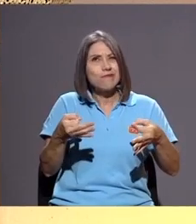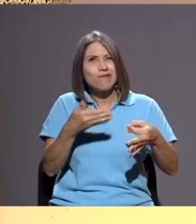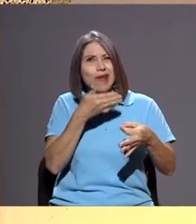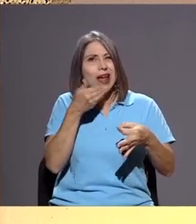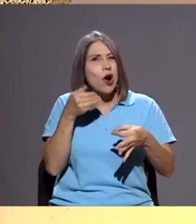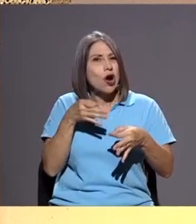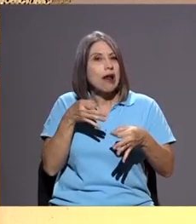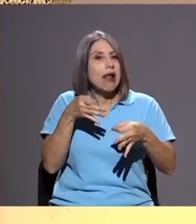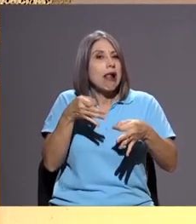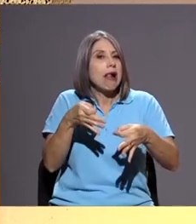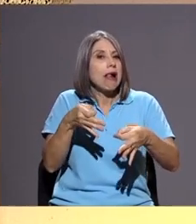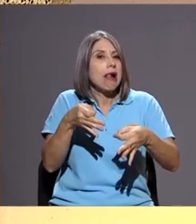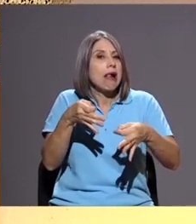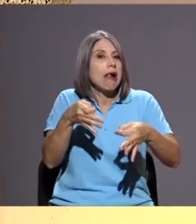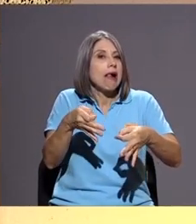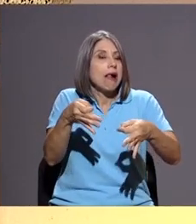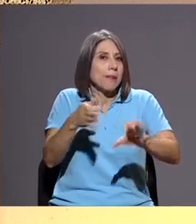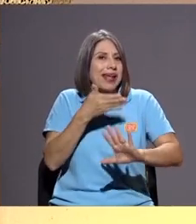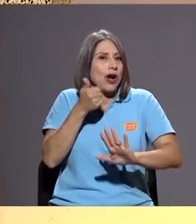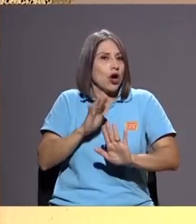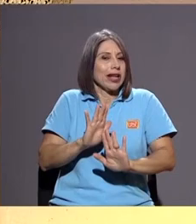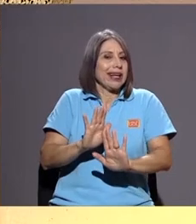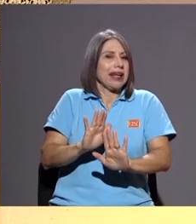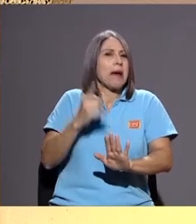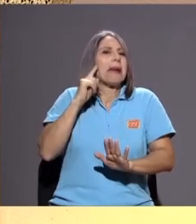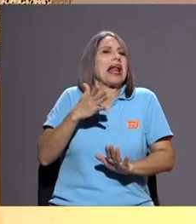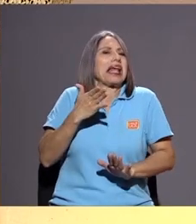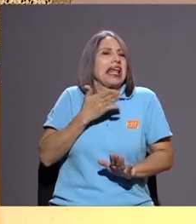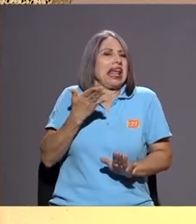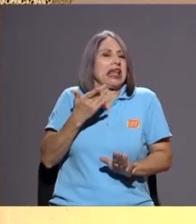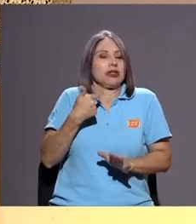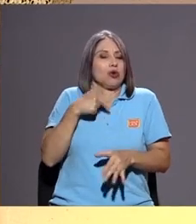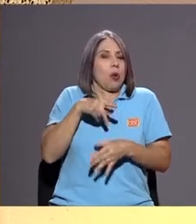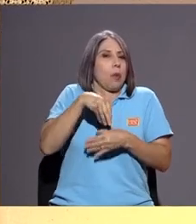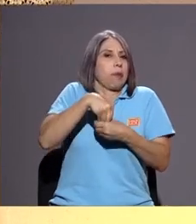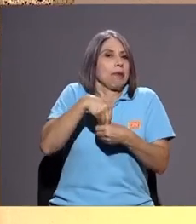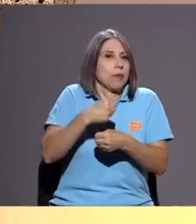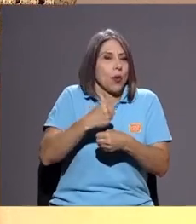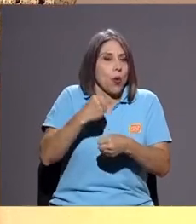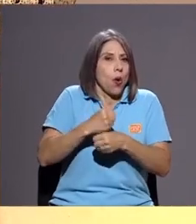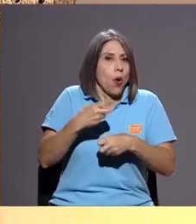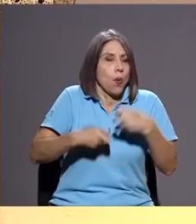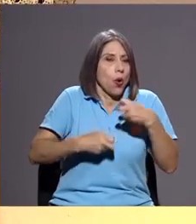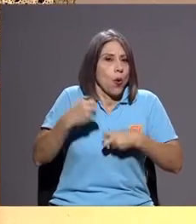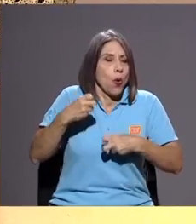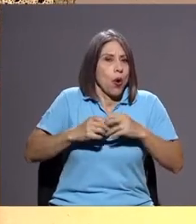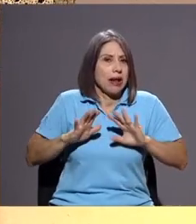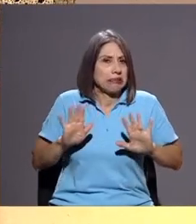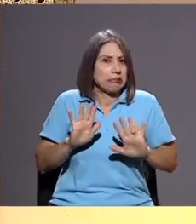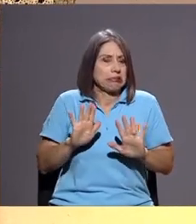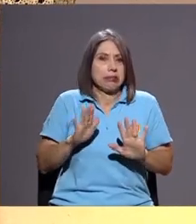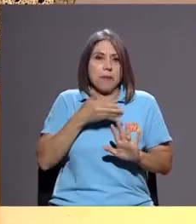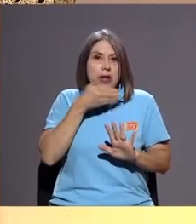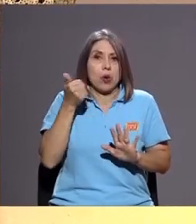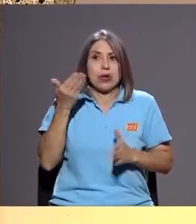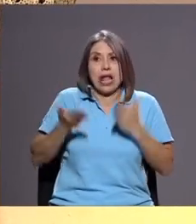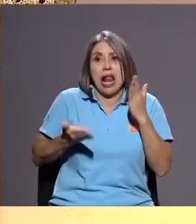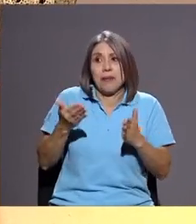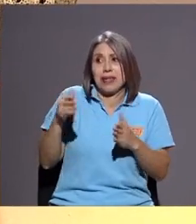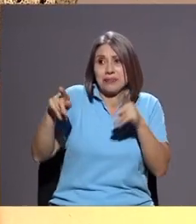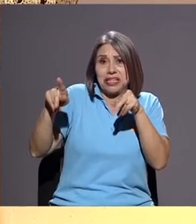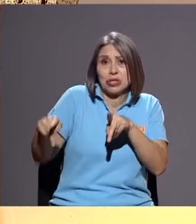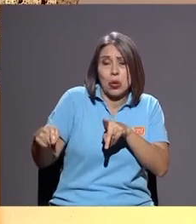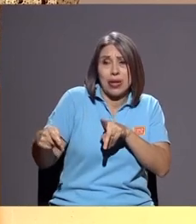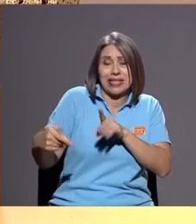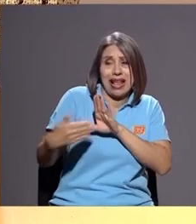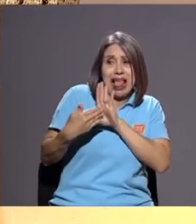año entrante o para porque para que no meter en un problema y a la larga me van a perseguir por